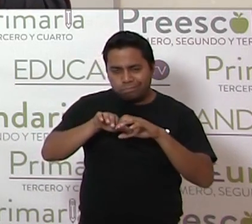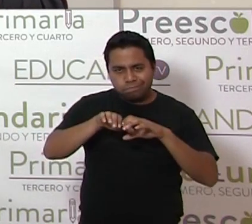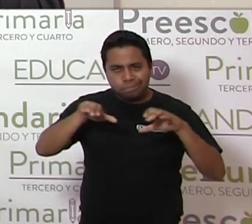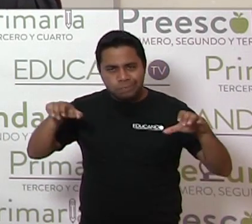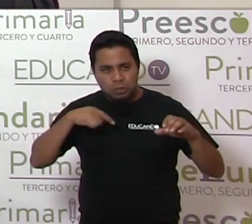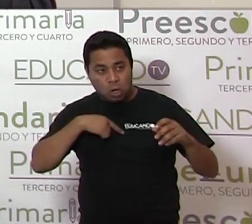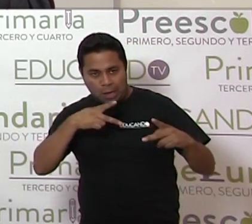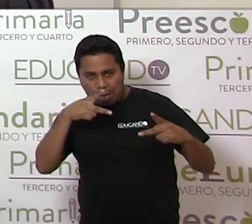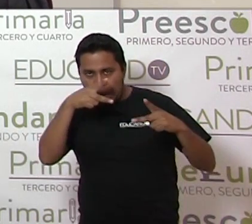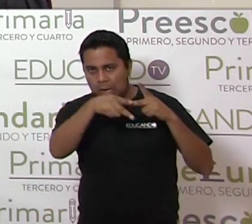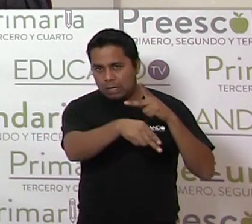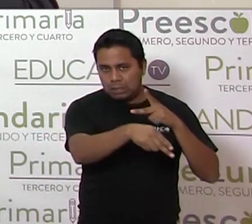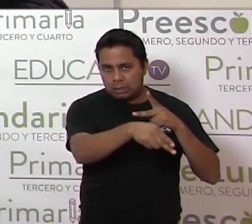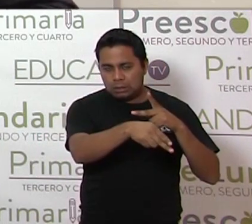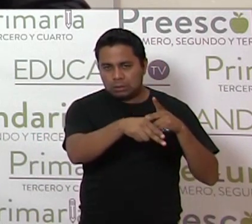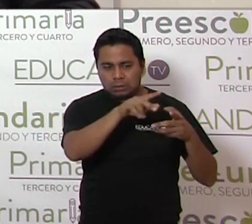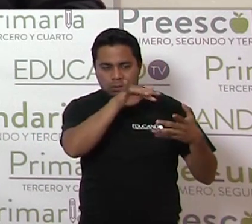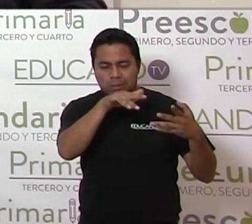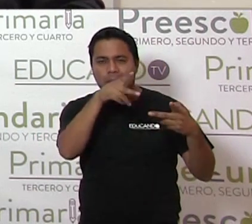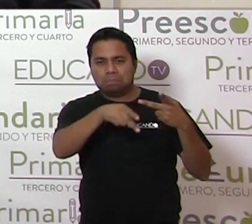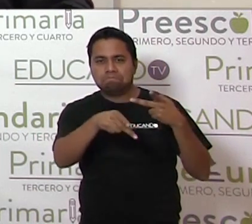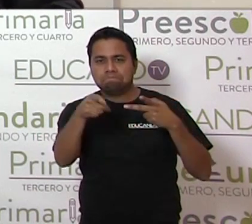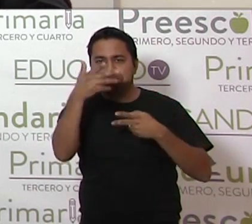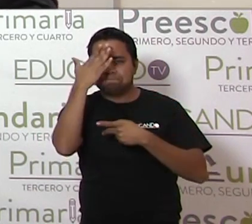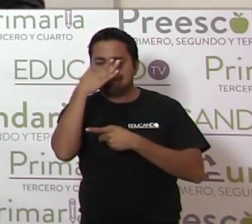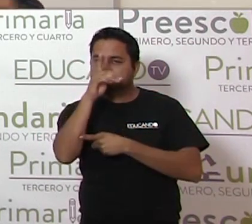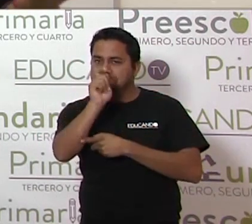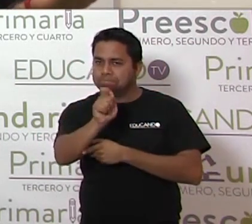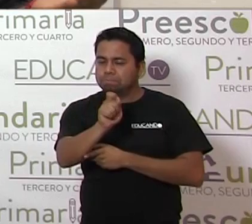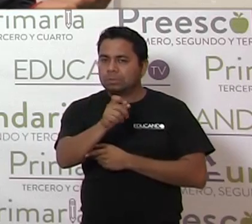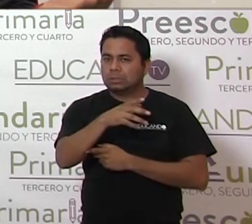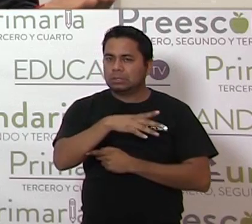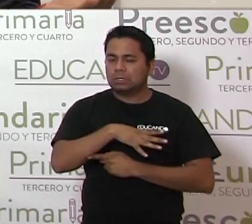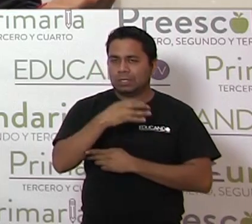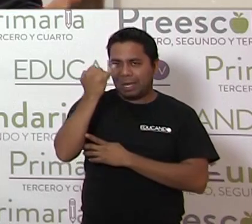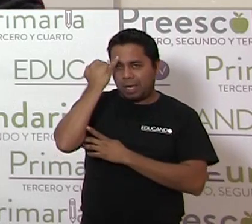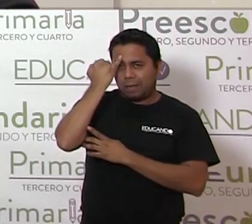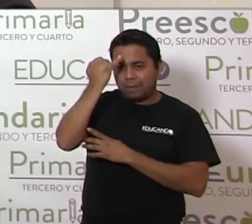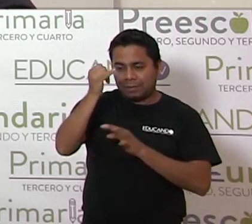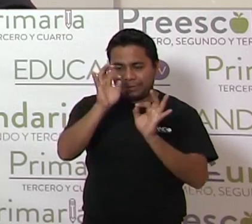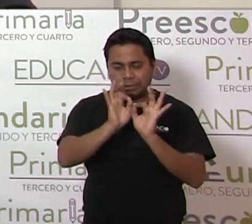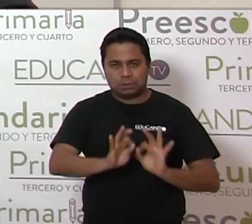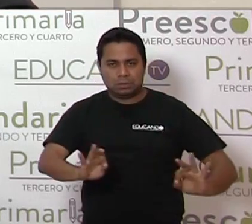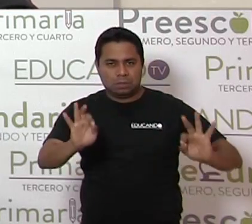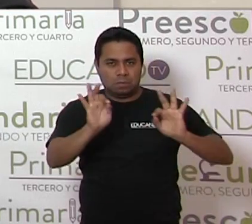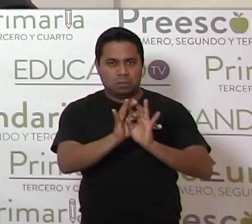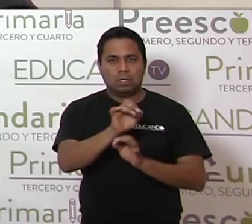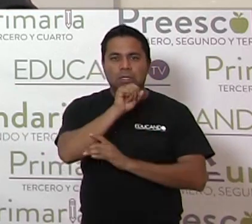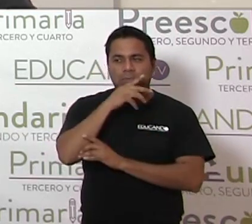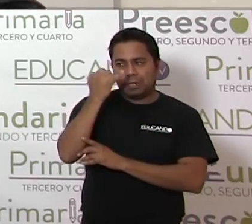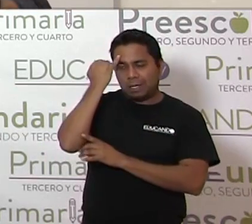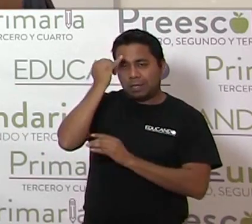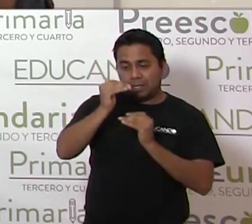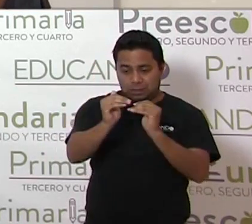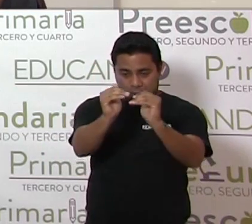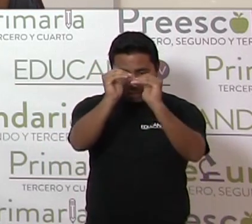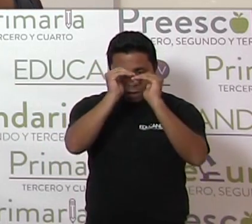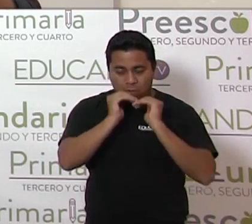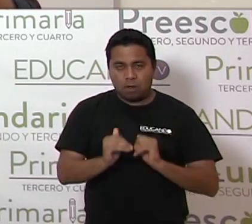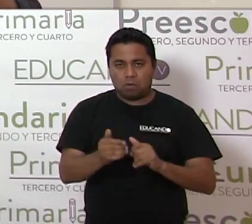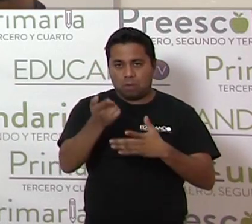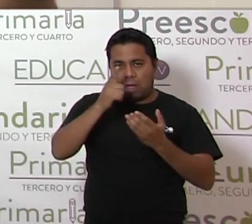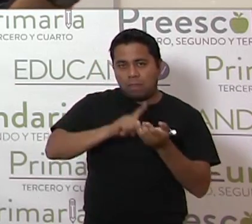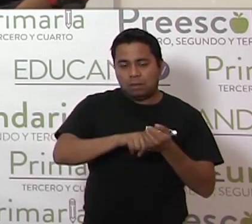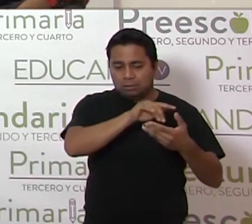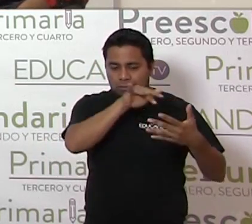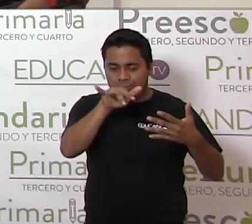este momento en mi lectura, porque nosotros ya conocemos y hemos determinado qué son las ideas principales y las ideas